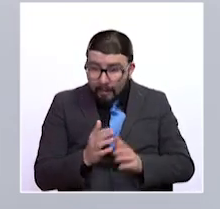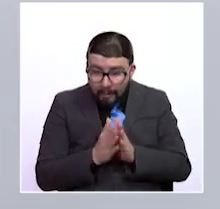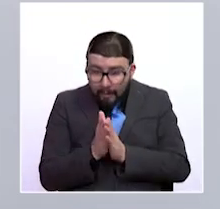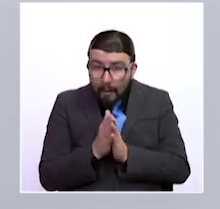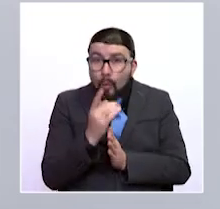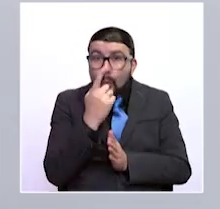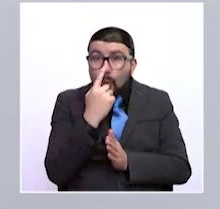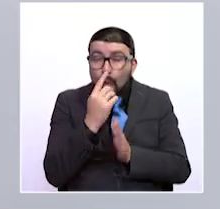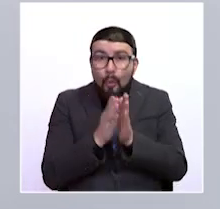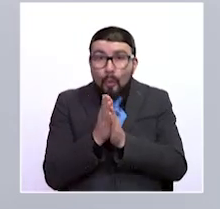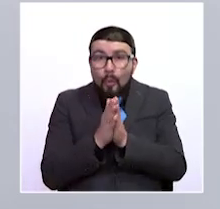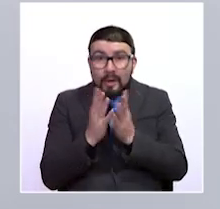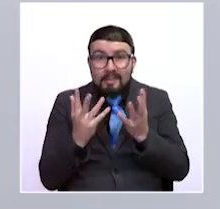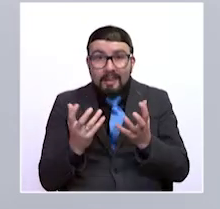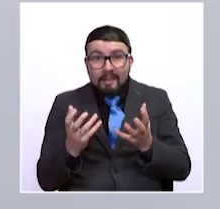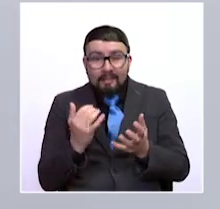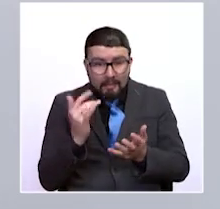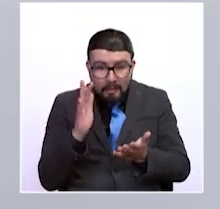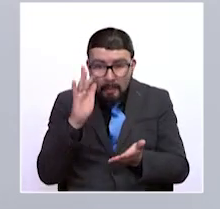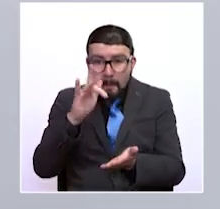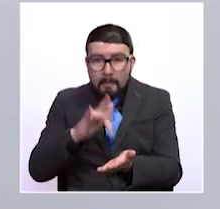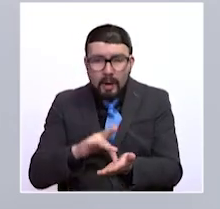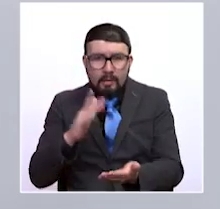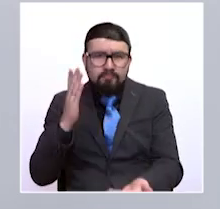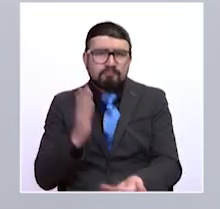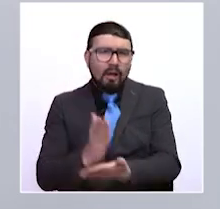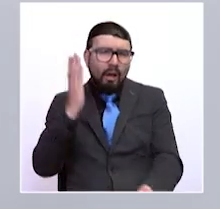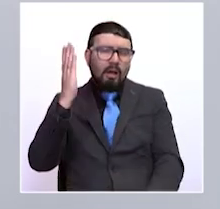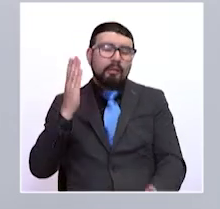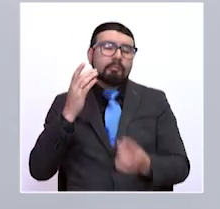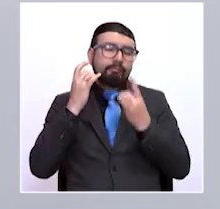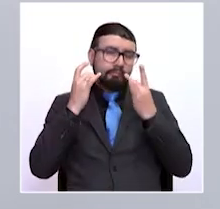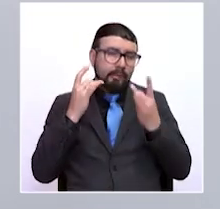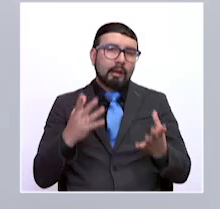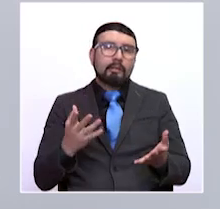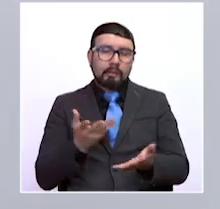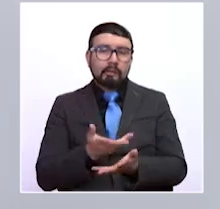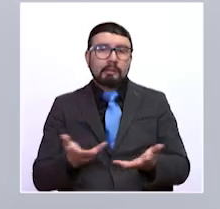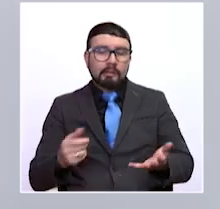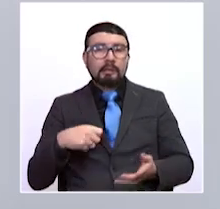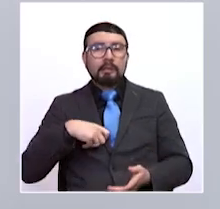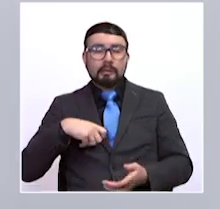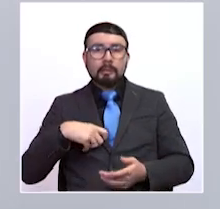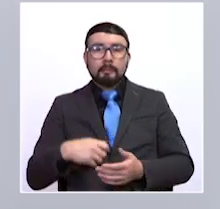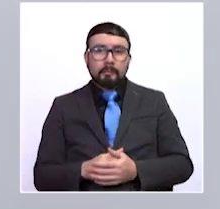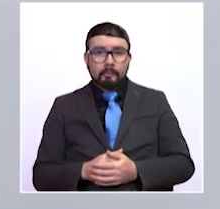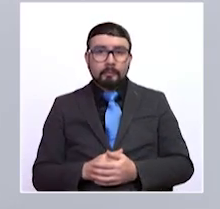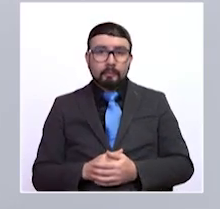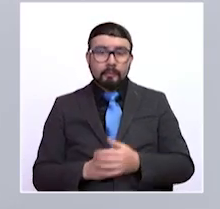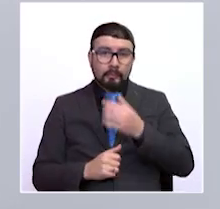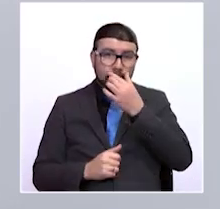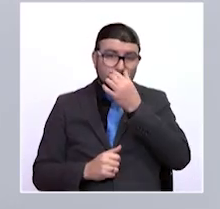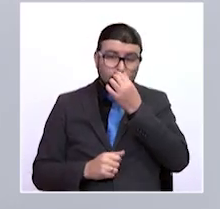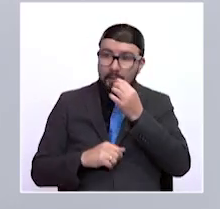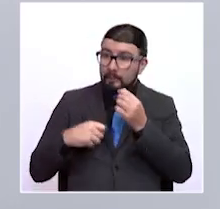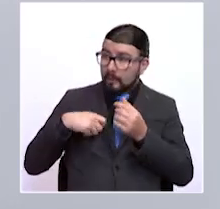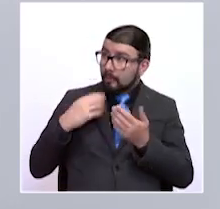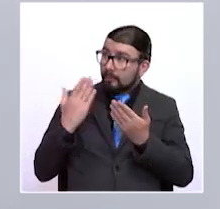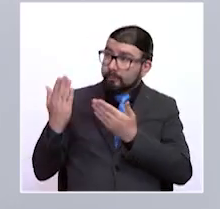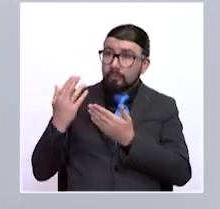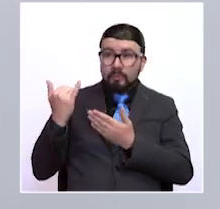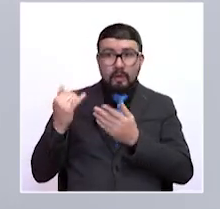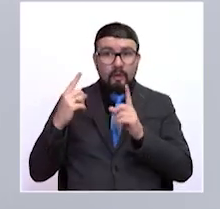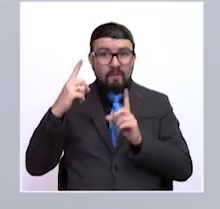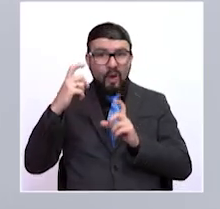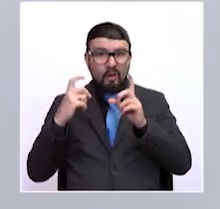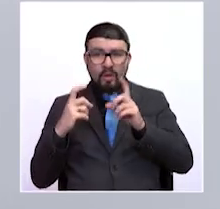llamativos para cada uno de los niños y las consecuencias desastrosas que causa hoy en día. Nosotros traímos unas fotos en donde vamos a